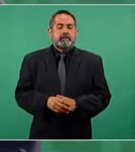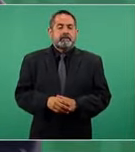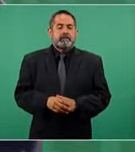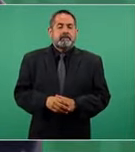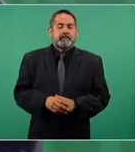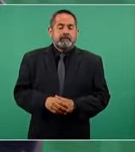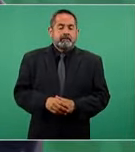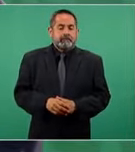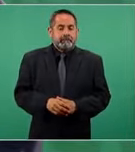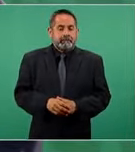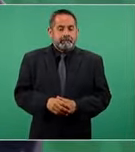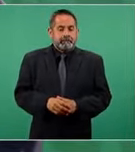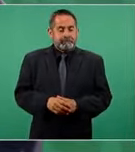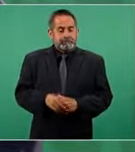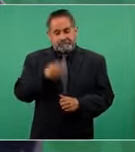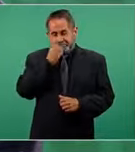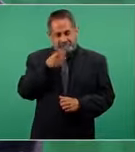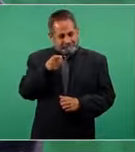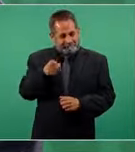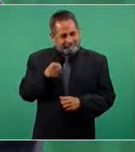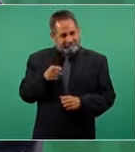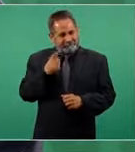Es para una novela.